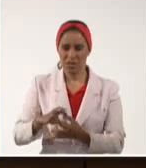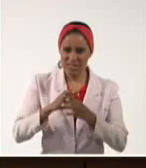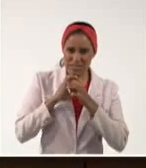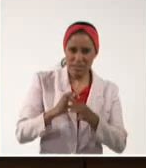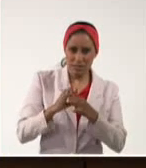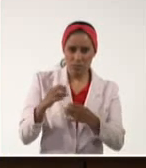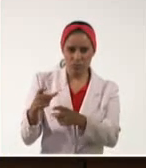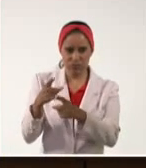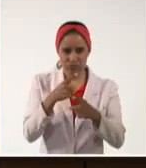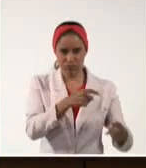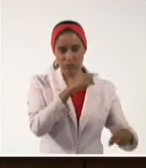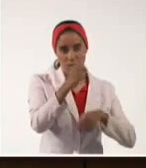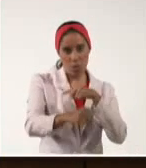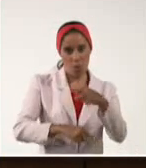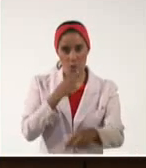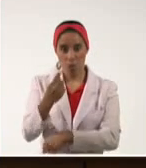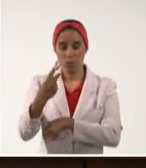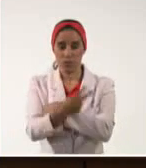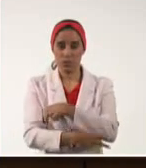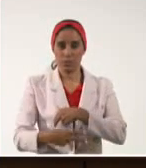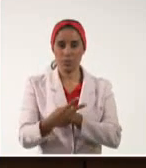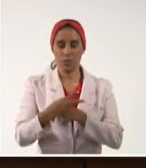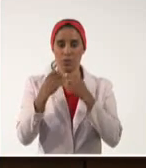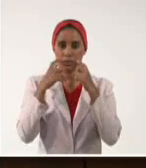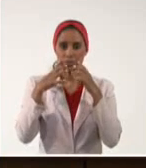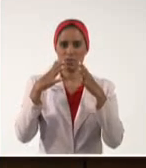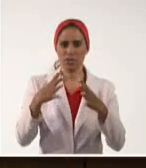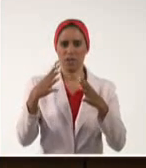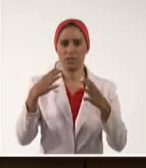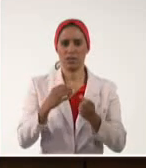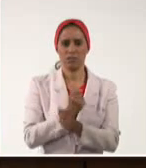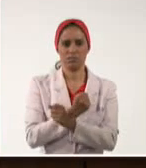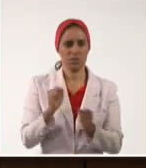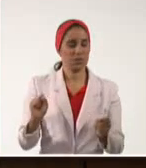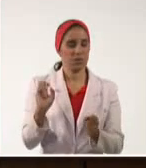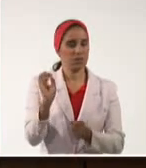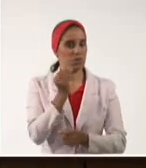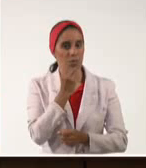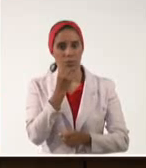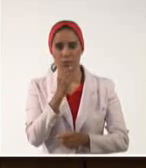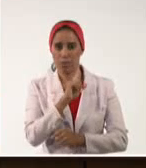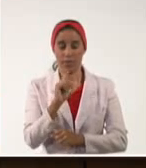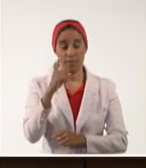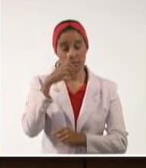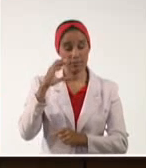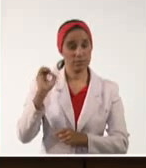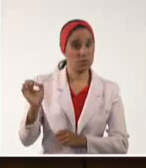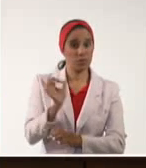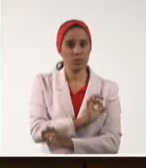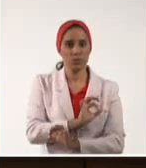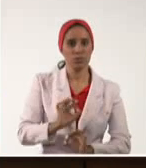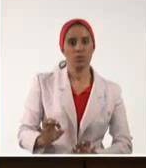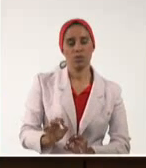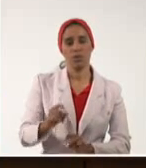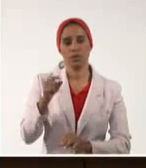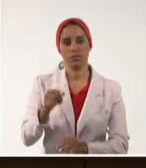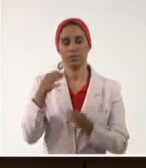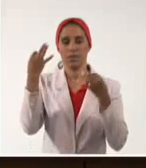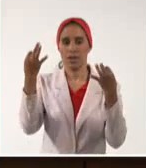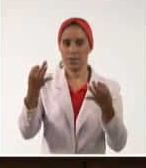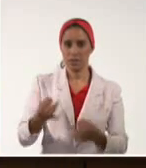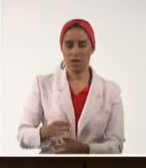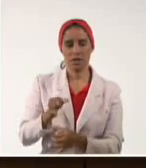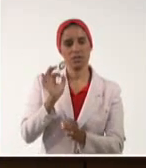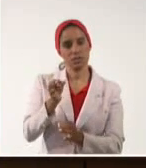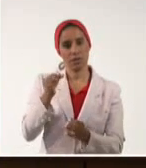los pueblos en la embriaguez de su impunidad y en el carácter efímero de su poder, es que la verdad siempre